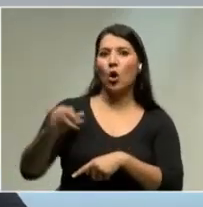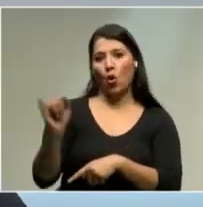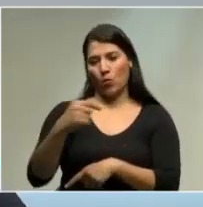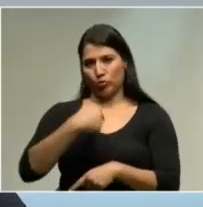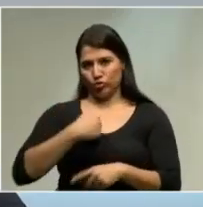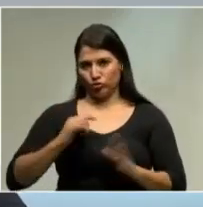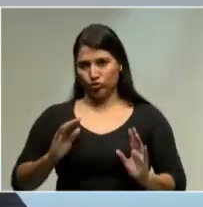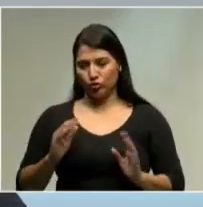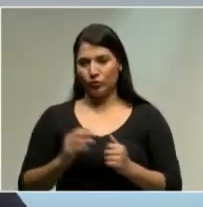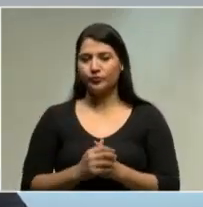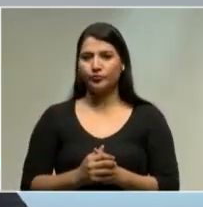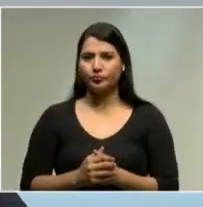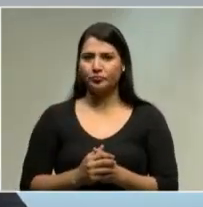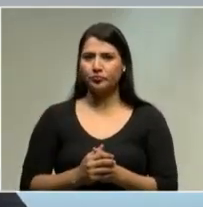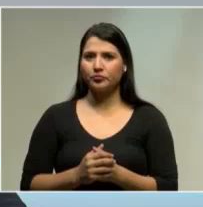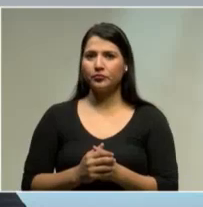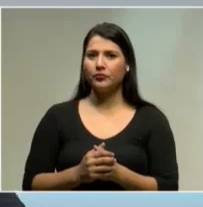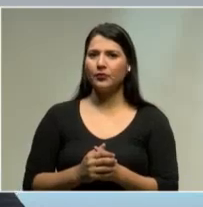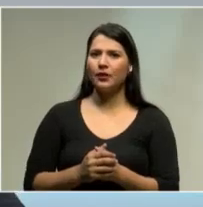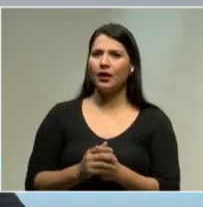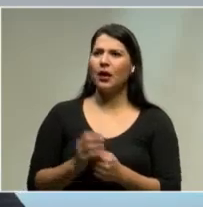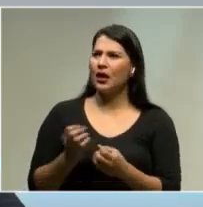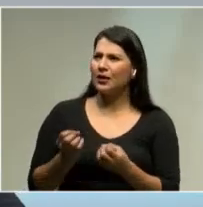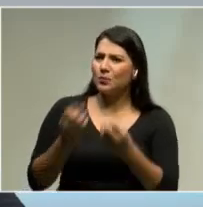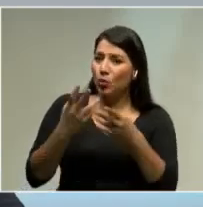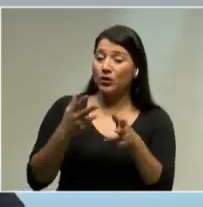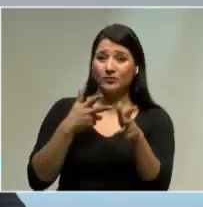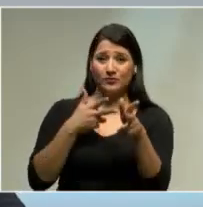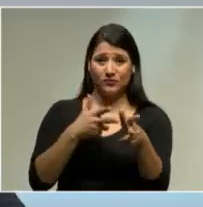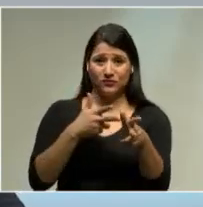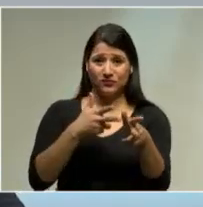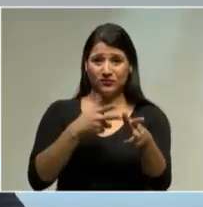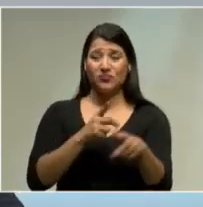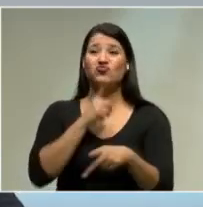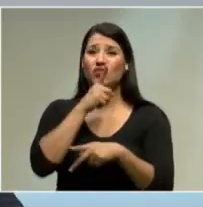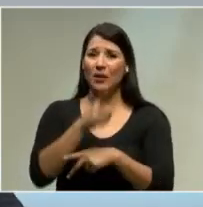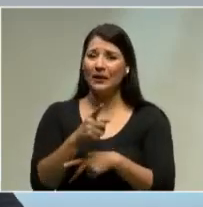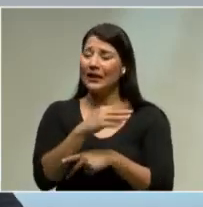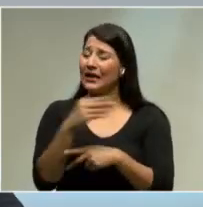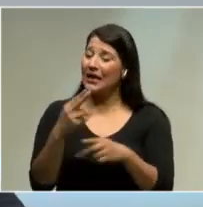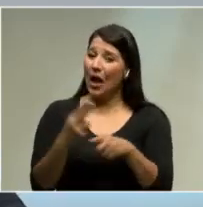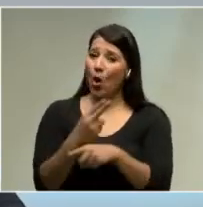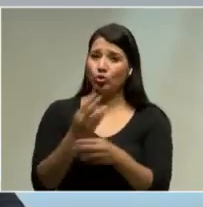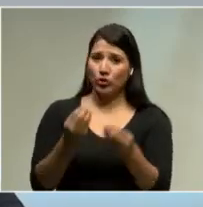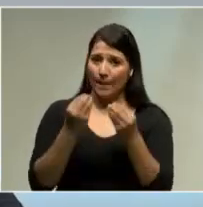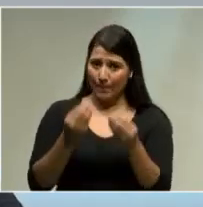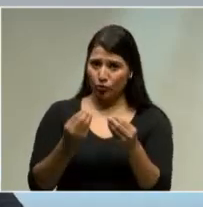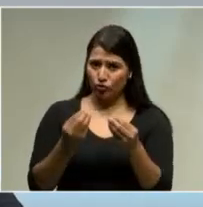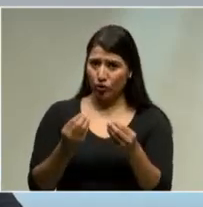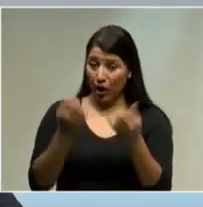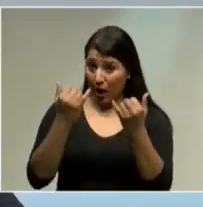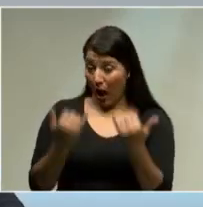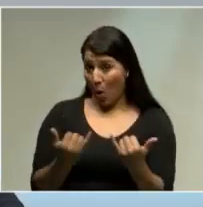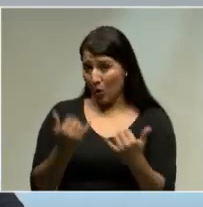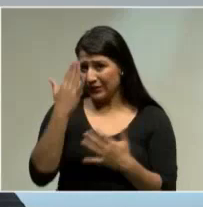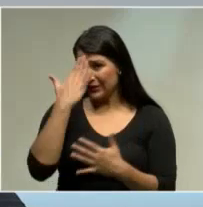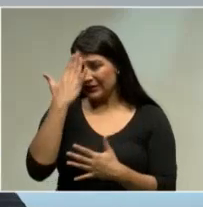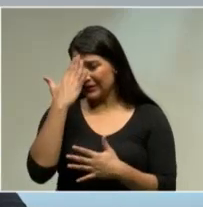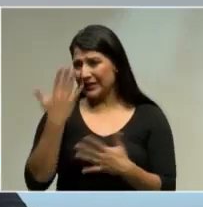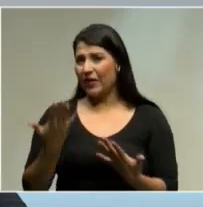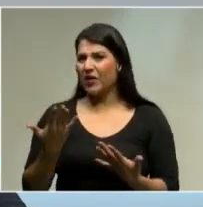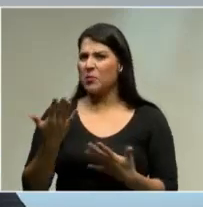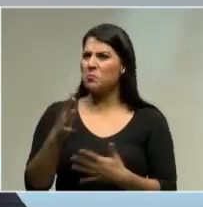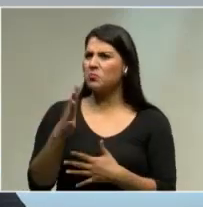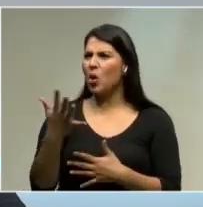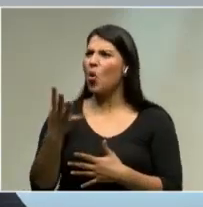caso, es bastante congestionada realmente y bastante utilizada esta ruta. ¿Hay alguna estimación